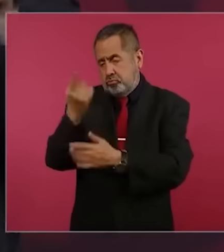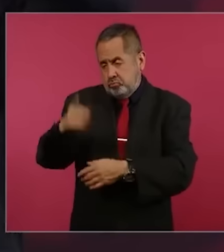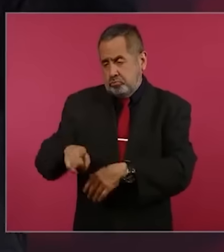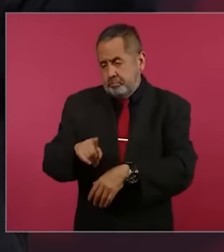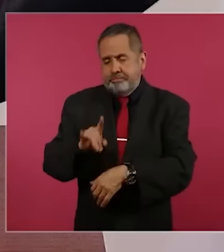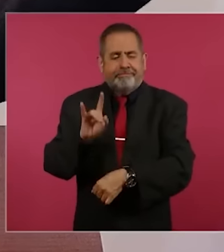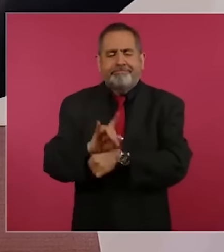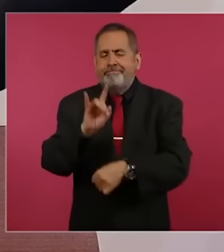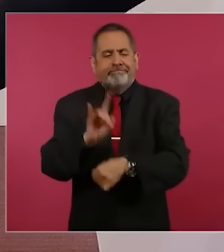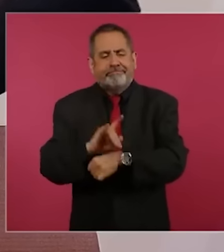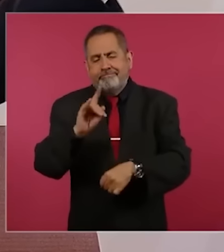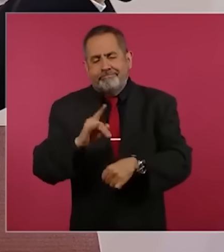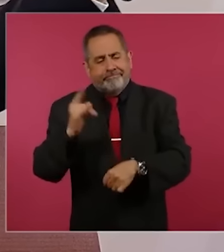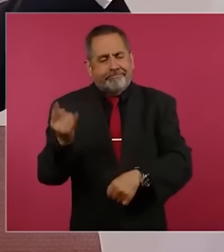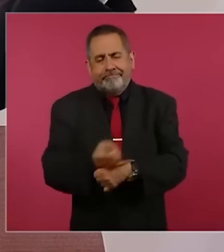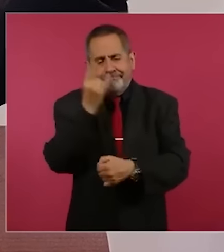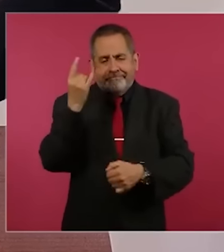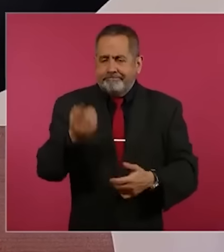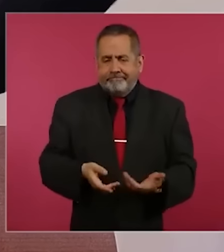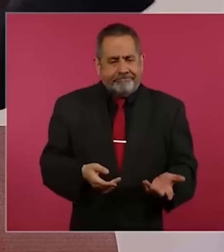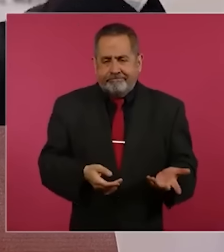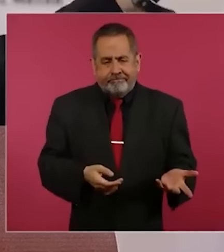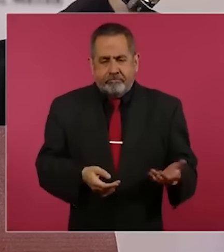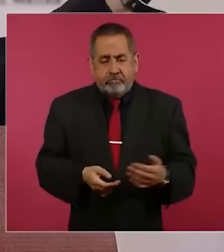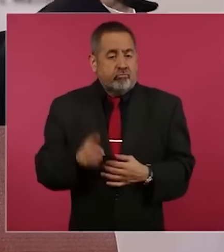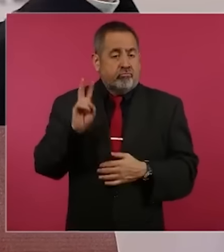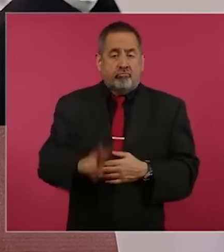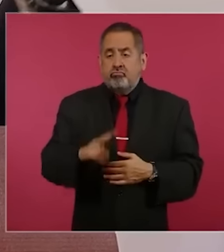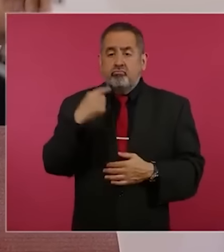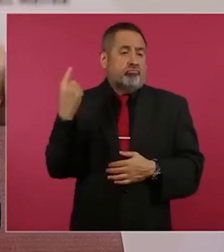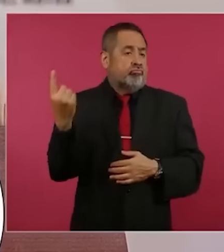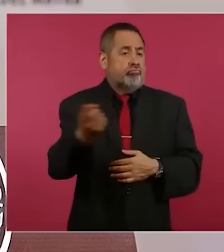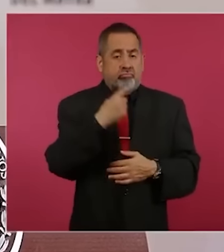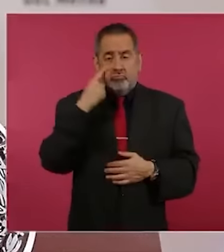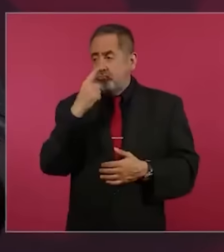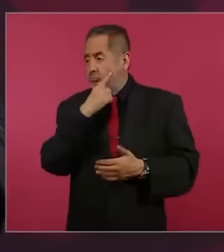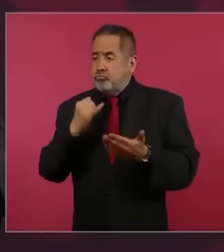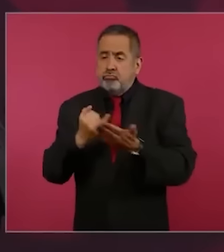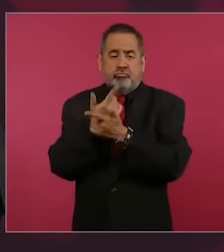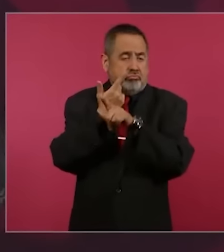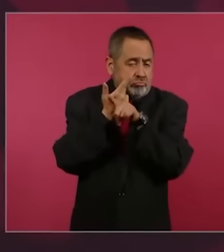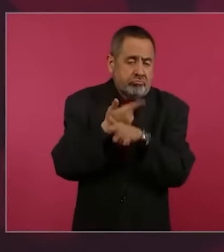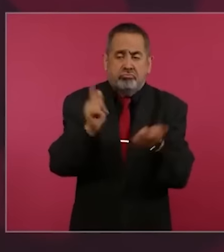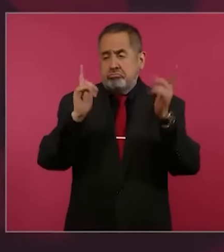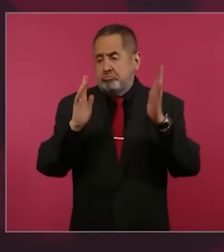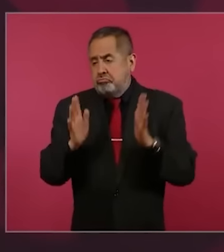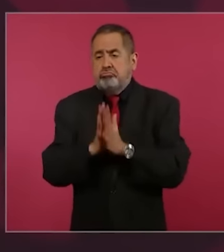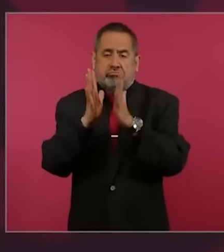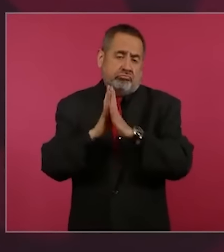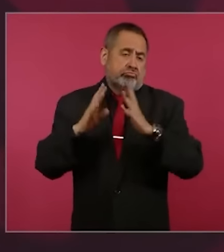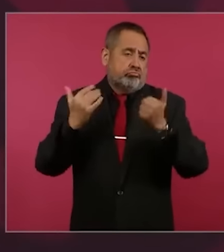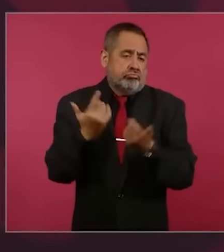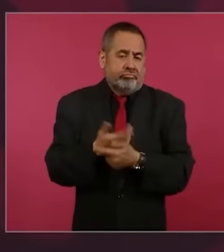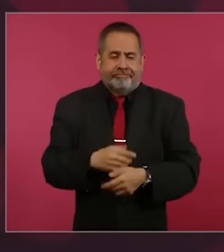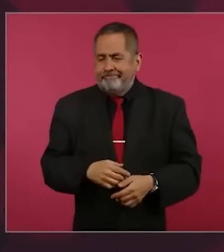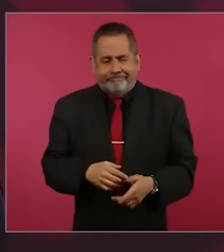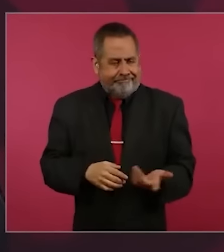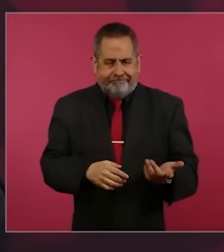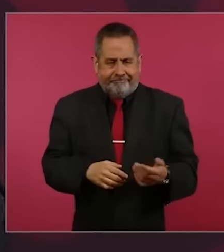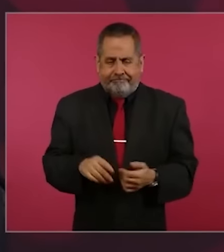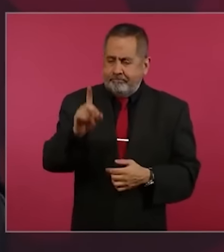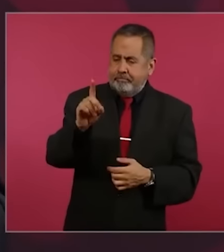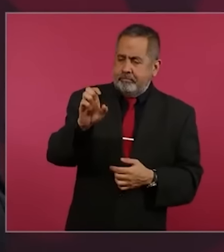Se simulaba que vivíamos en una democracia. Porque la democracia es el gobierno del